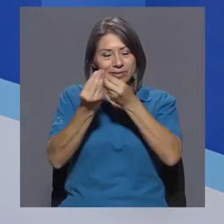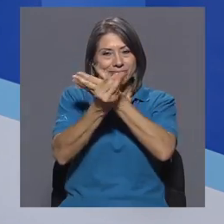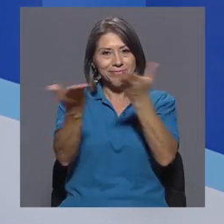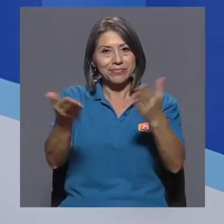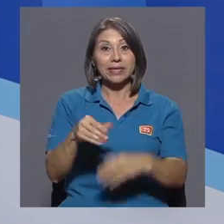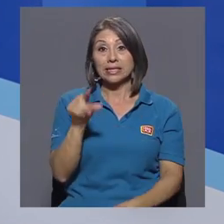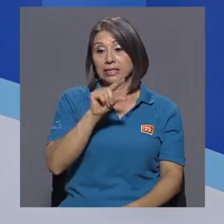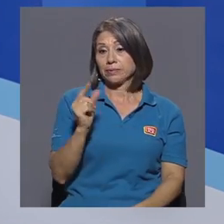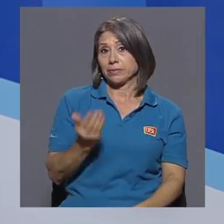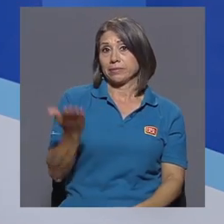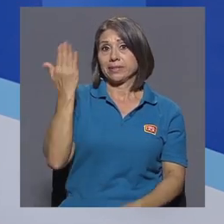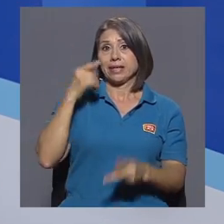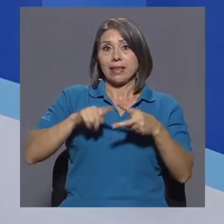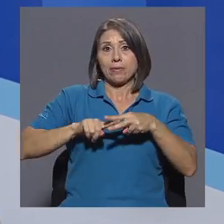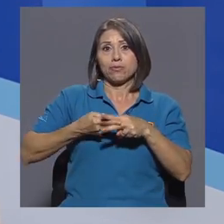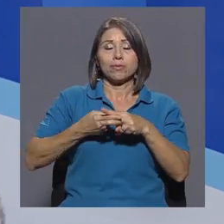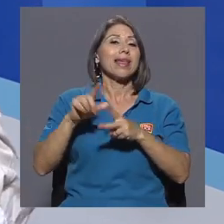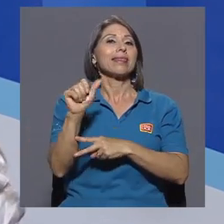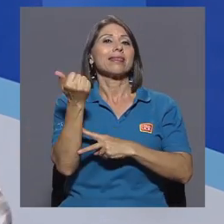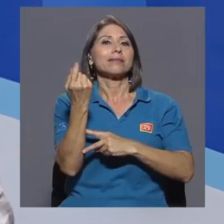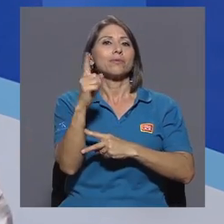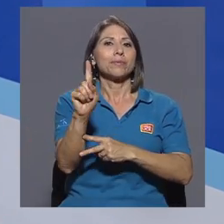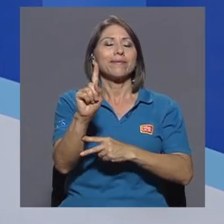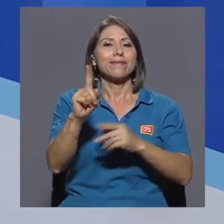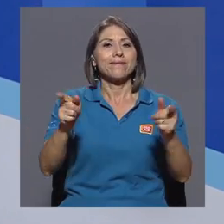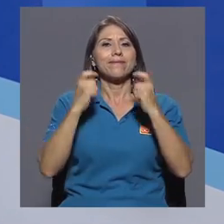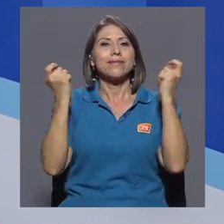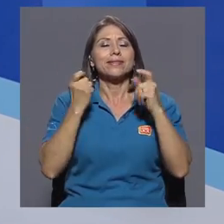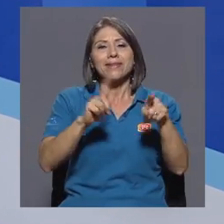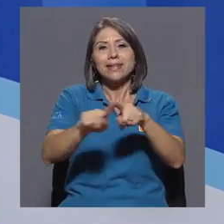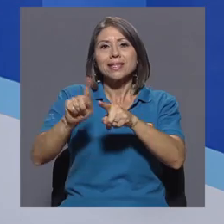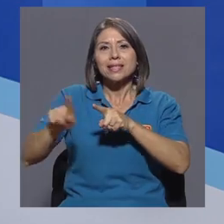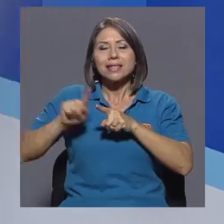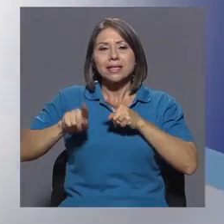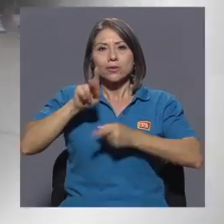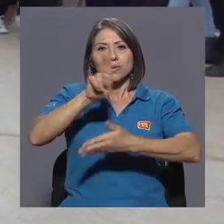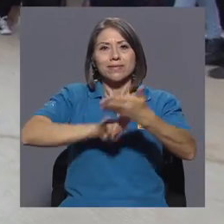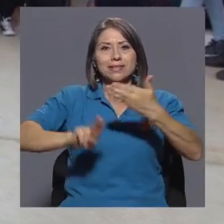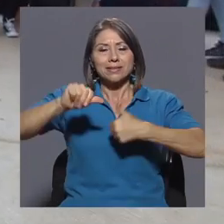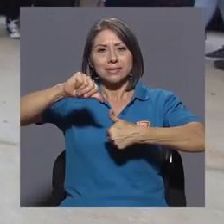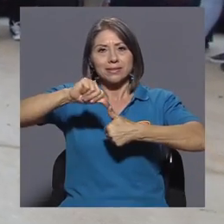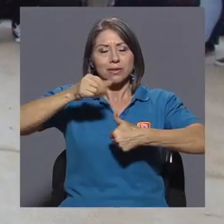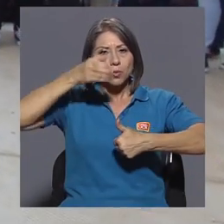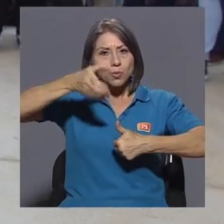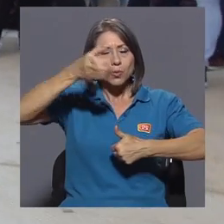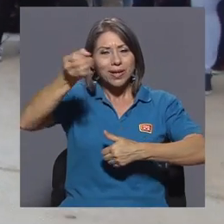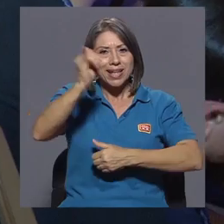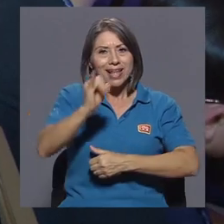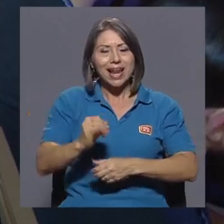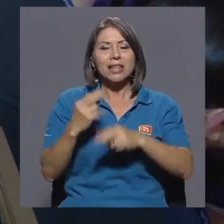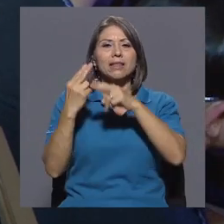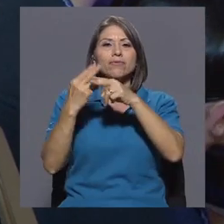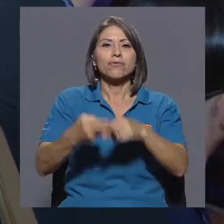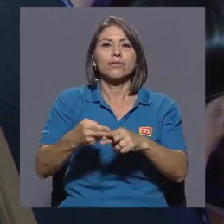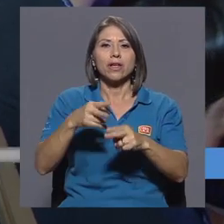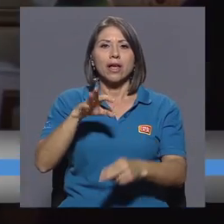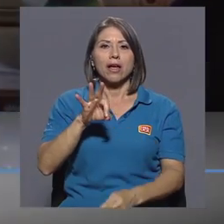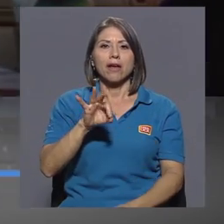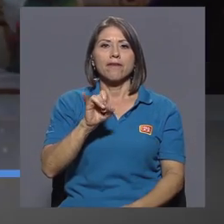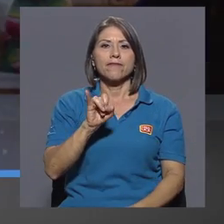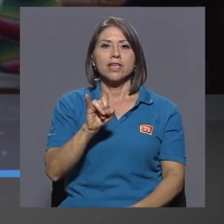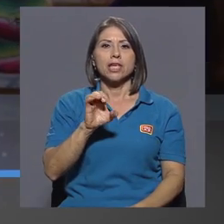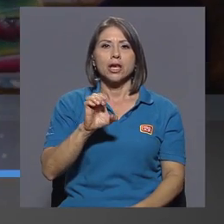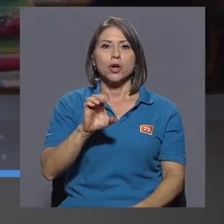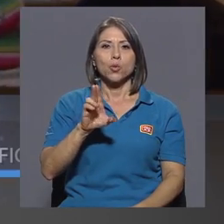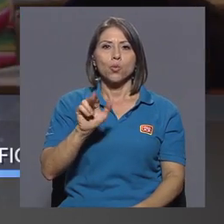La semana pasada se inauguró el 11º Festival Interuniversitario Centroamericano de la Cultura y el Arte, conocido como FICUA, y Costa